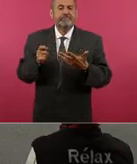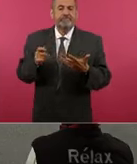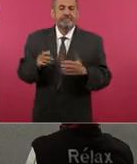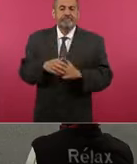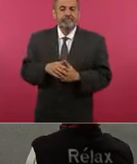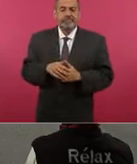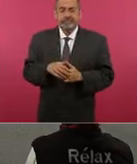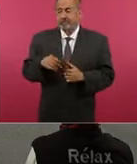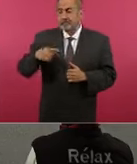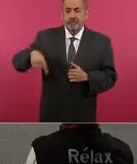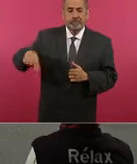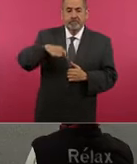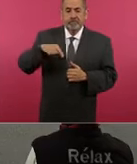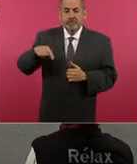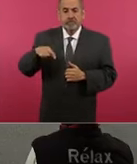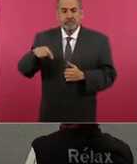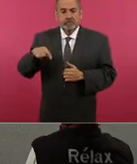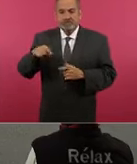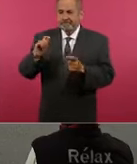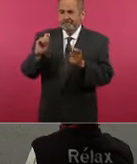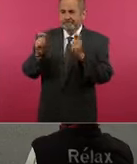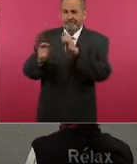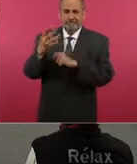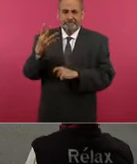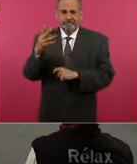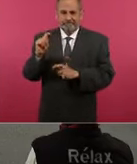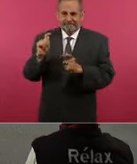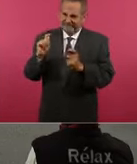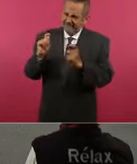el Movimiento de Transformación cuente